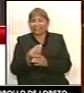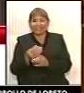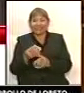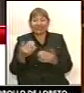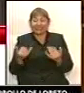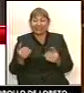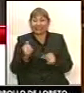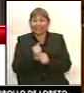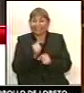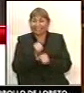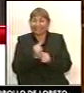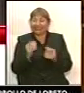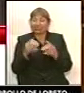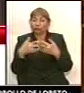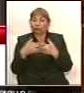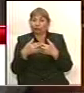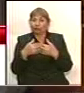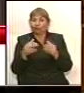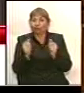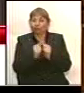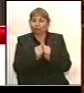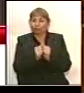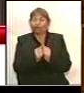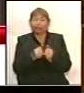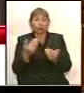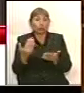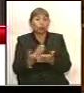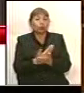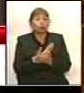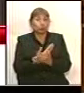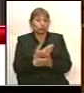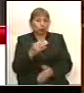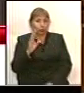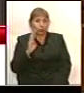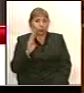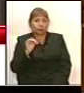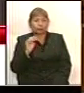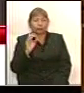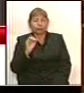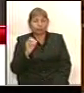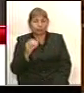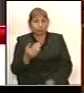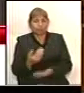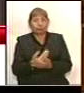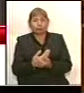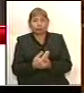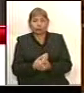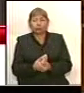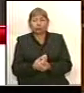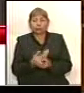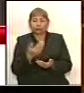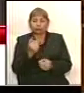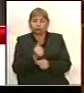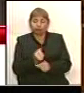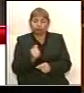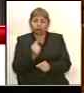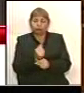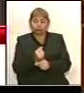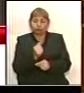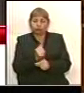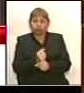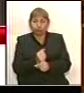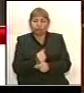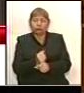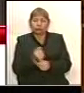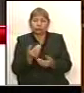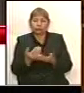está trabajando de la mano. Es un nuevo modelo de banco, un banco que se tiene que trabajar y que se tiene